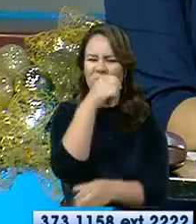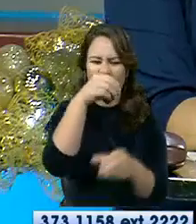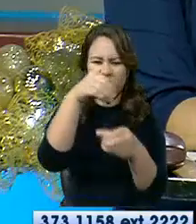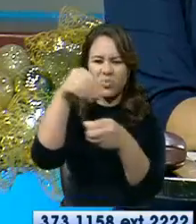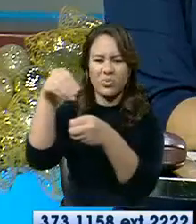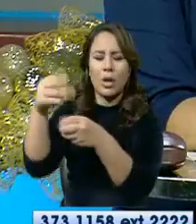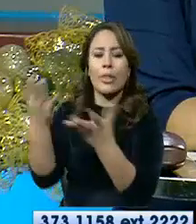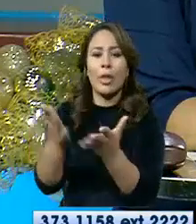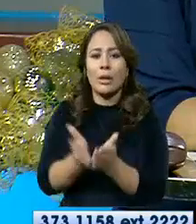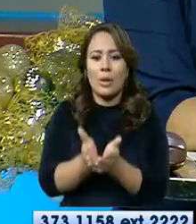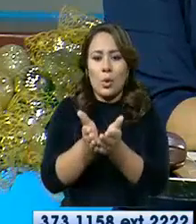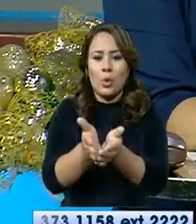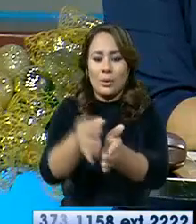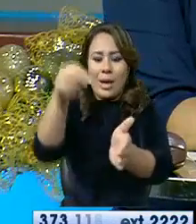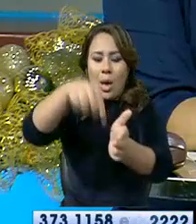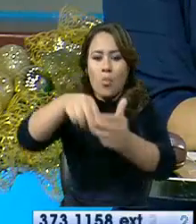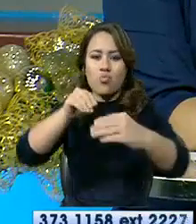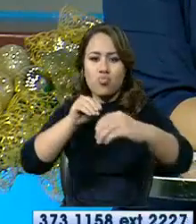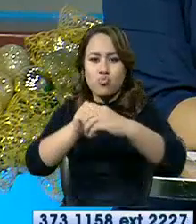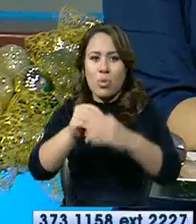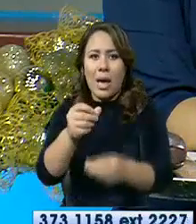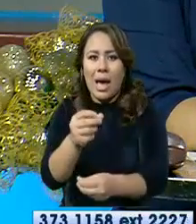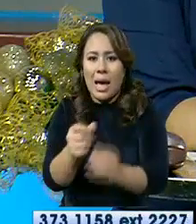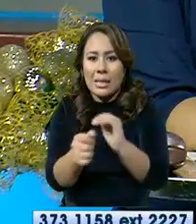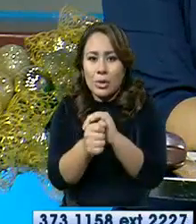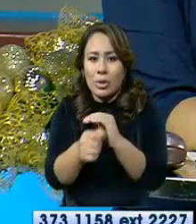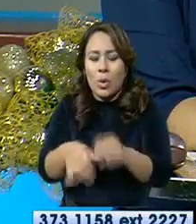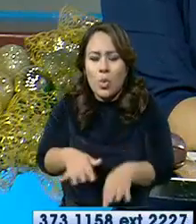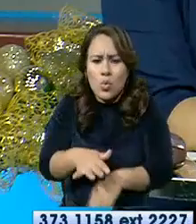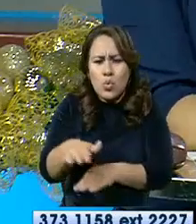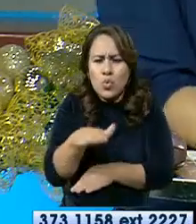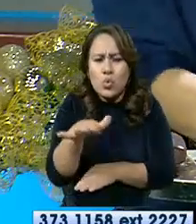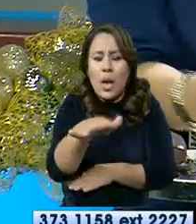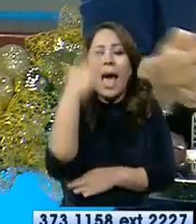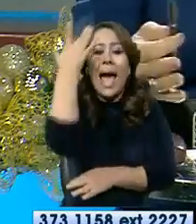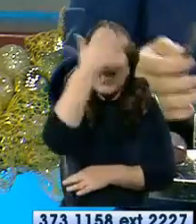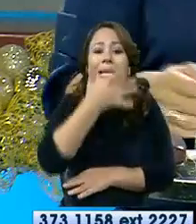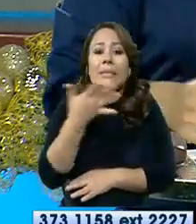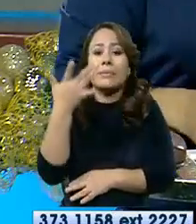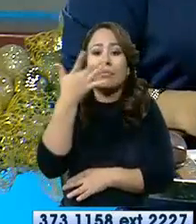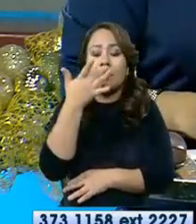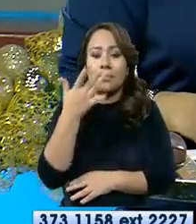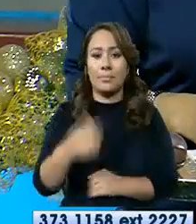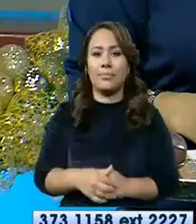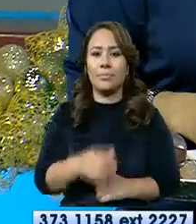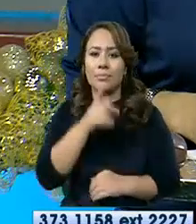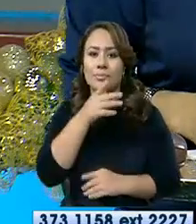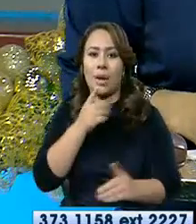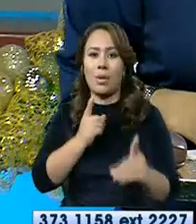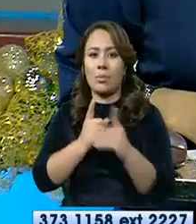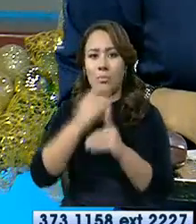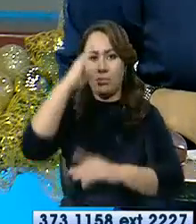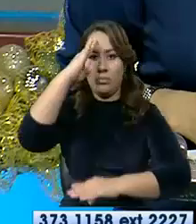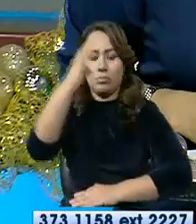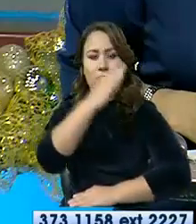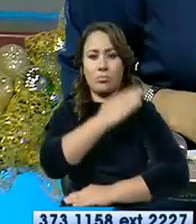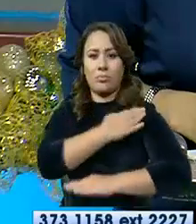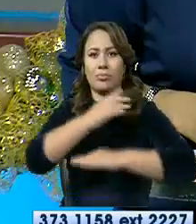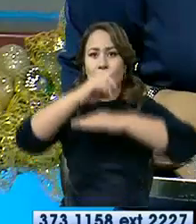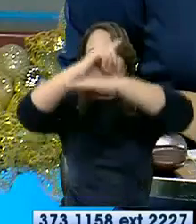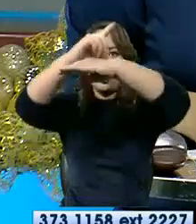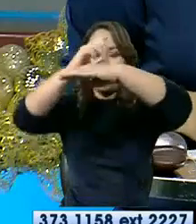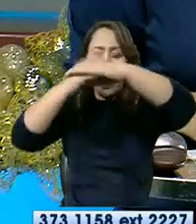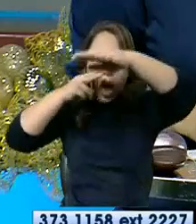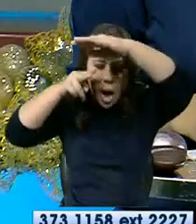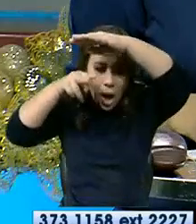era transportada en una lancha rápida frente a las costas de Esmeraldas. La nave fue interceptada por elementos de la